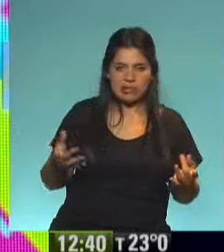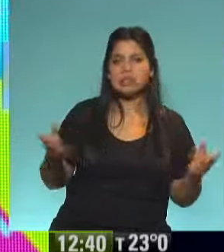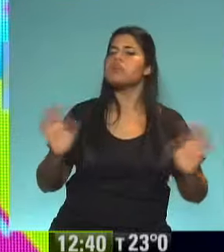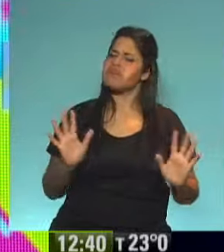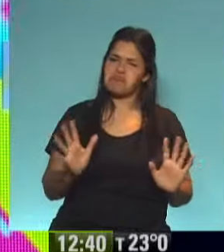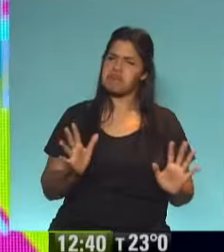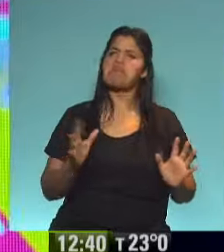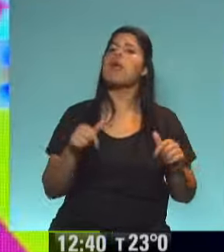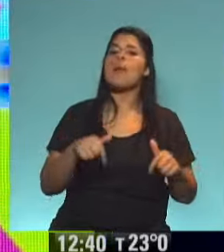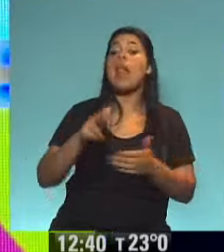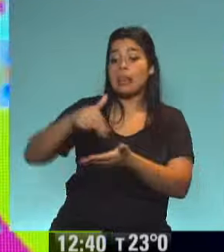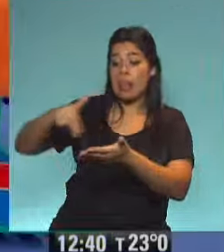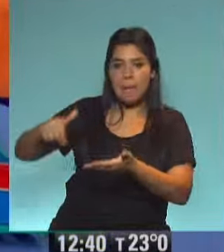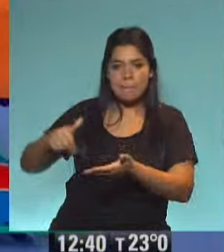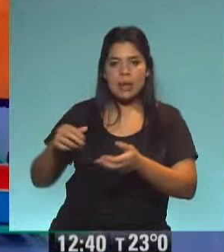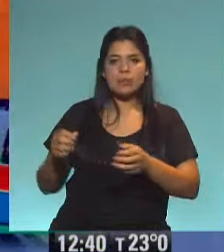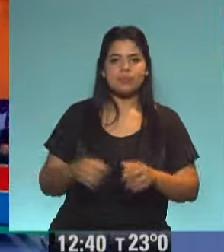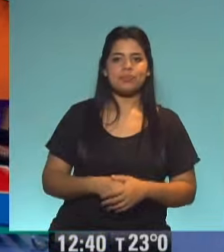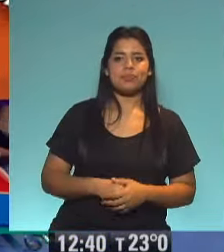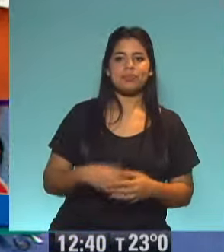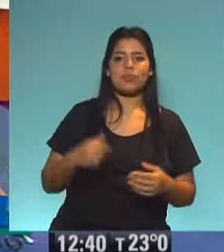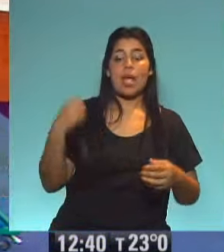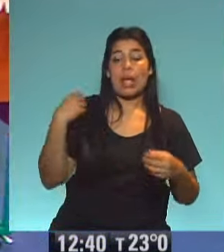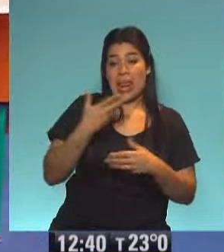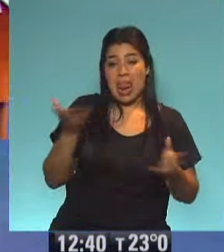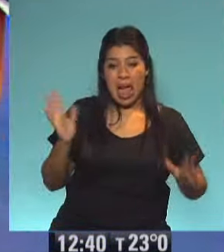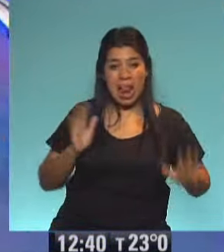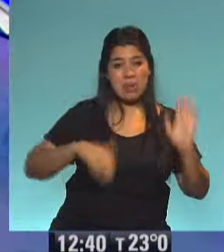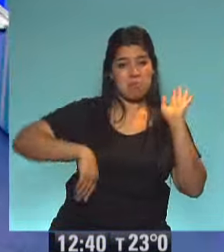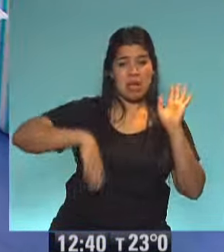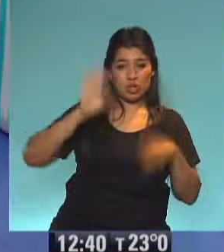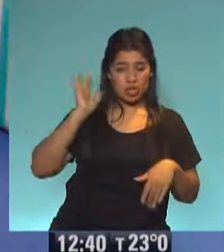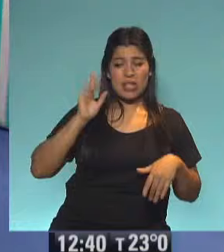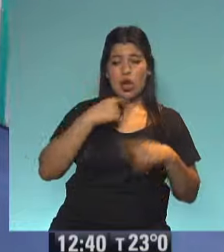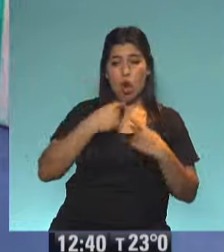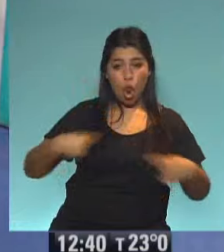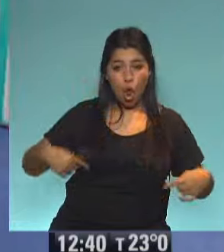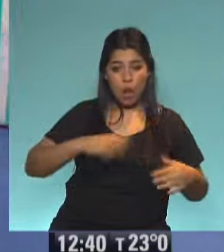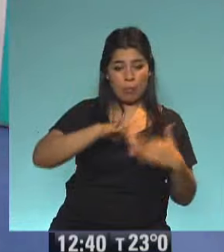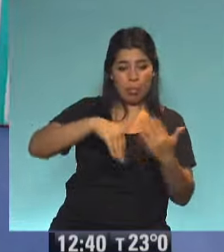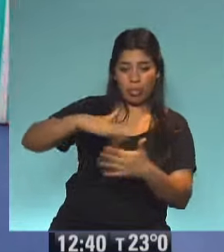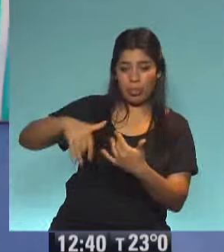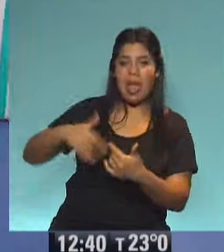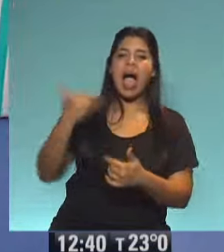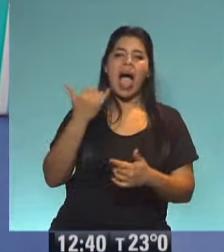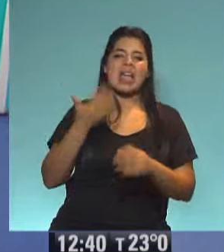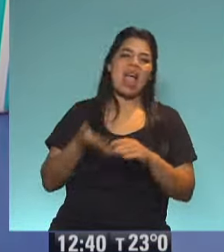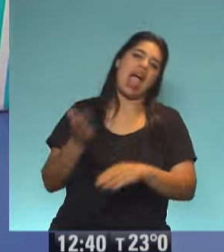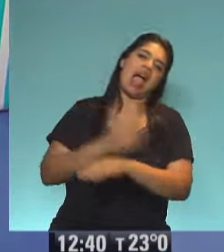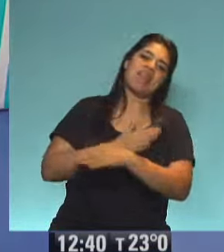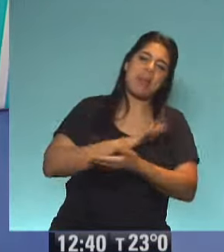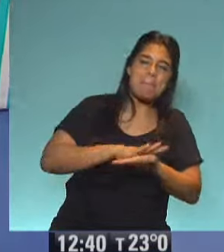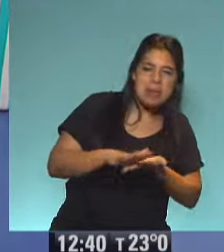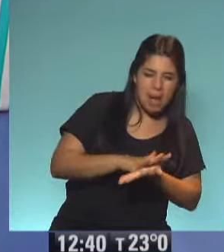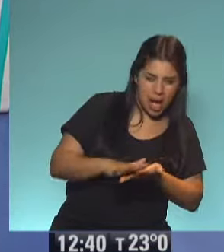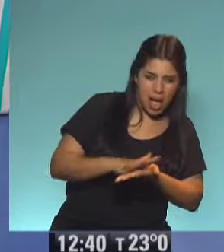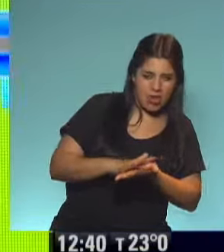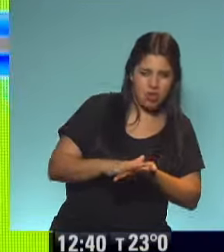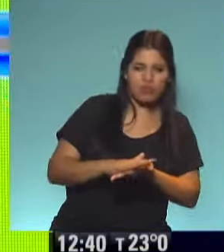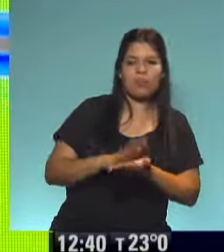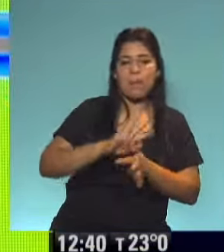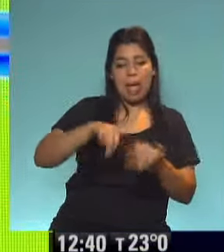a buscar las témperas. Miren, todos en general, la mayoría, cuando armamos colores, los hacemos en base a los colores primarios, ¿no? Sabemos que si mezclamos los